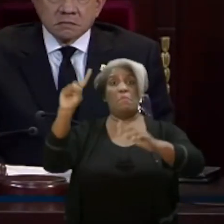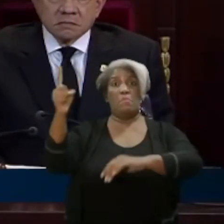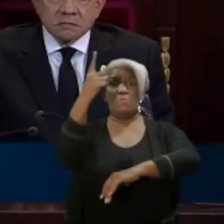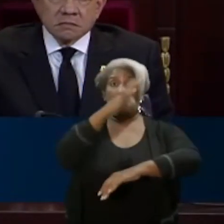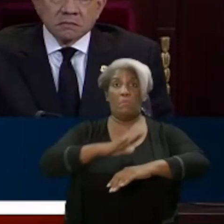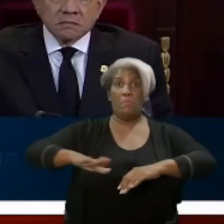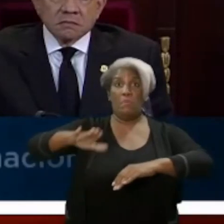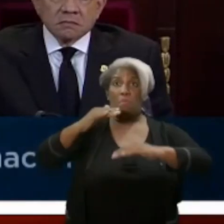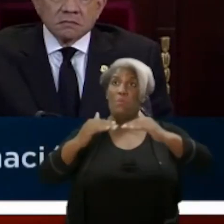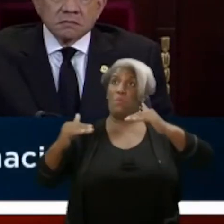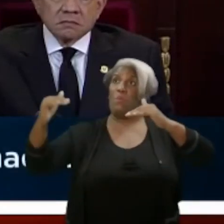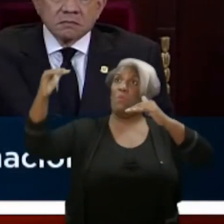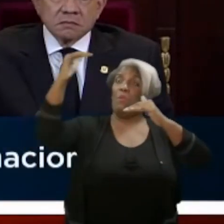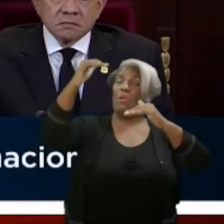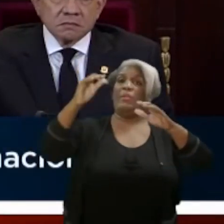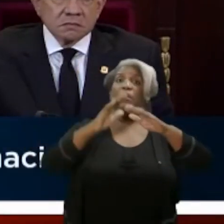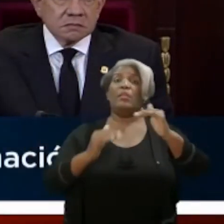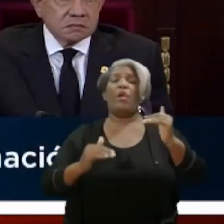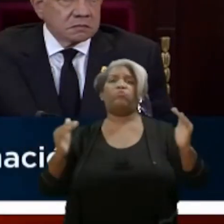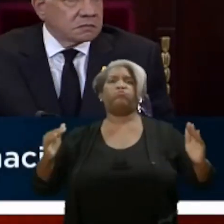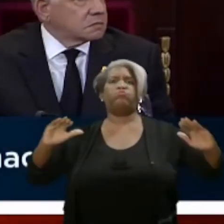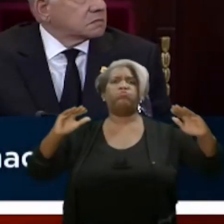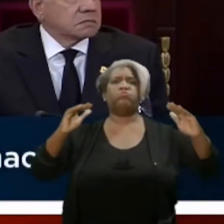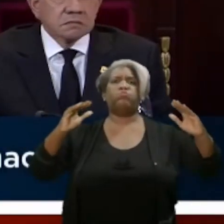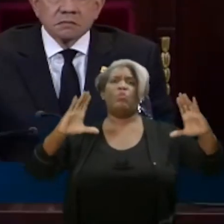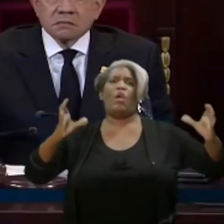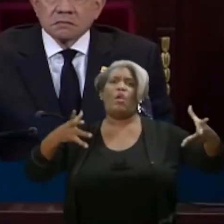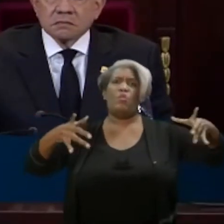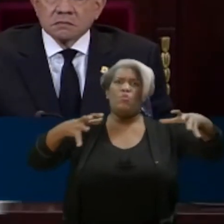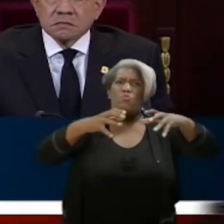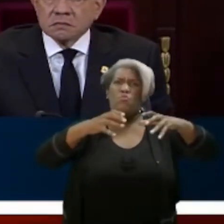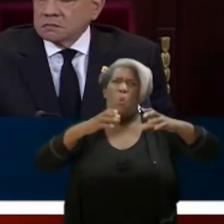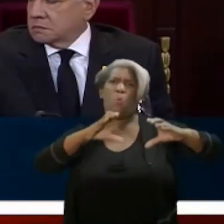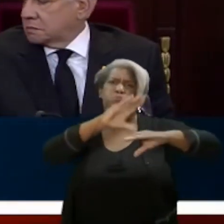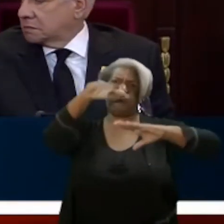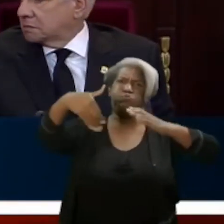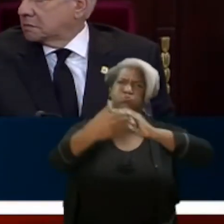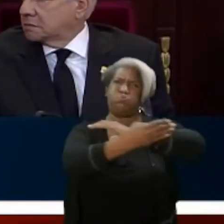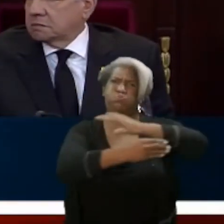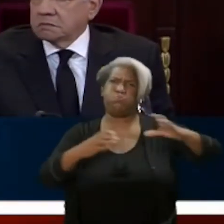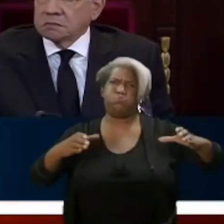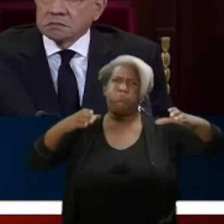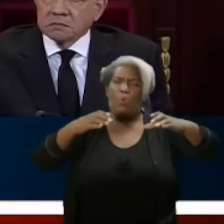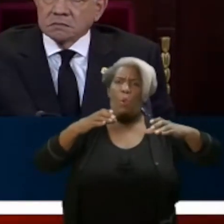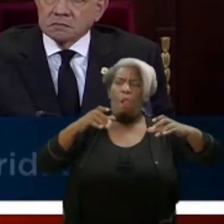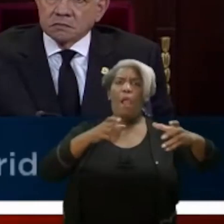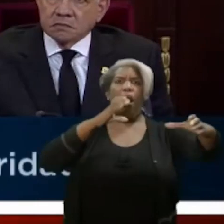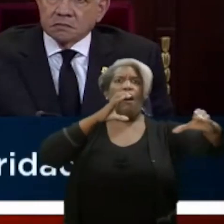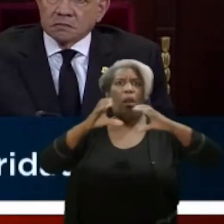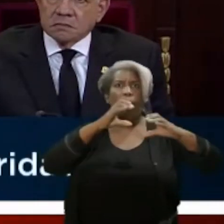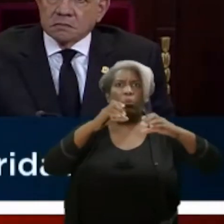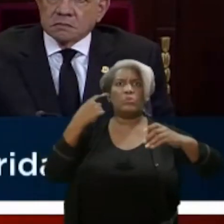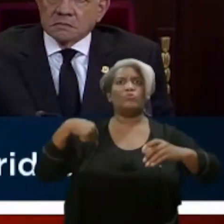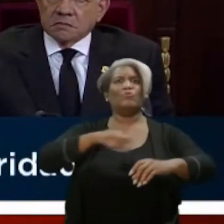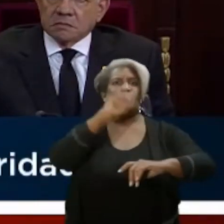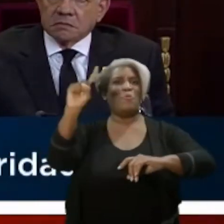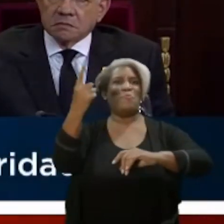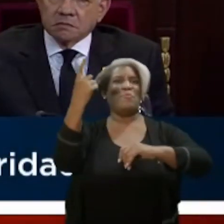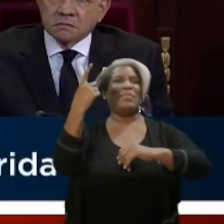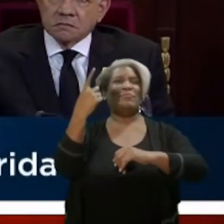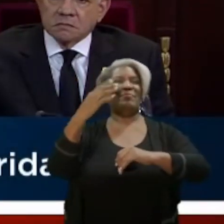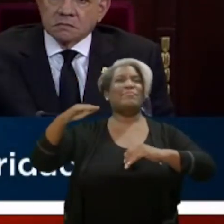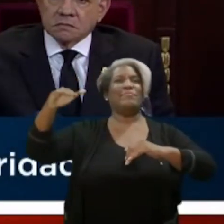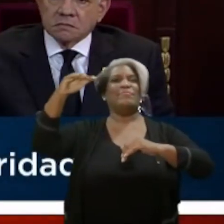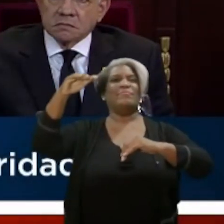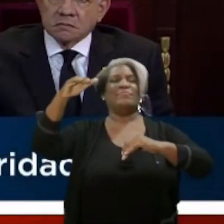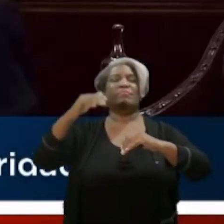Información, otorgada por la Unión Internacional de Telecomunicaciones. Asimismo, nuestro país avanzó 26 posiciones